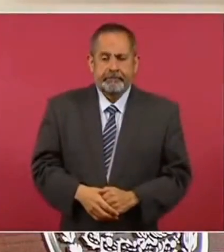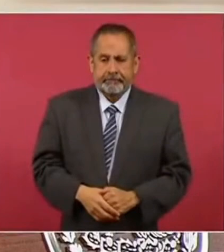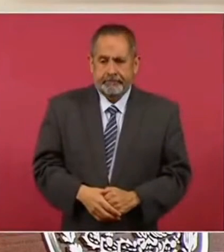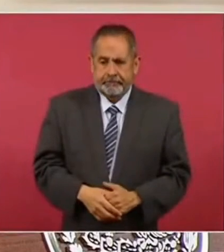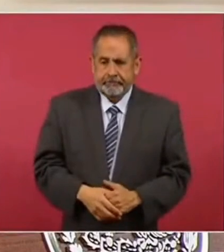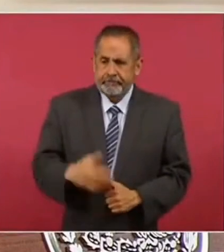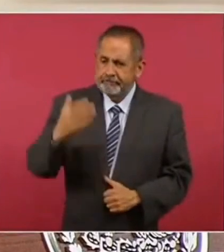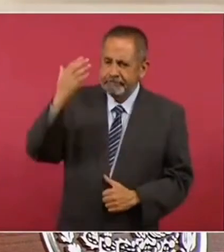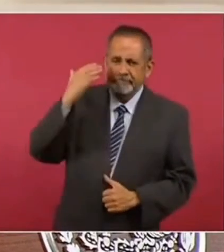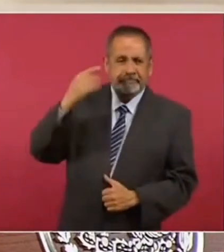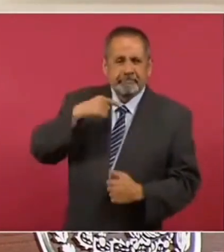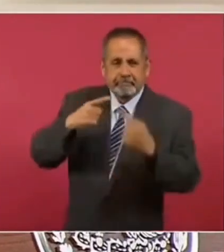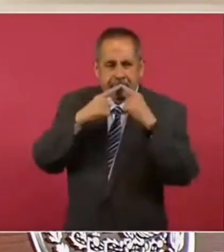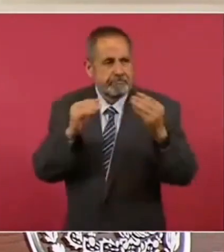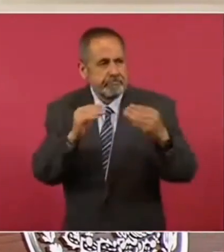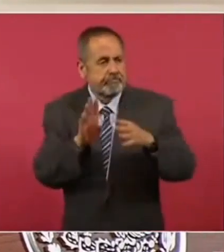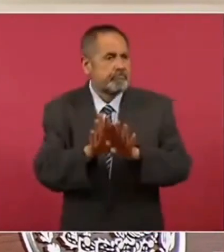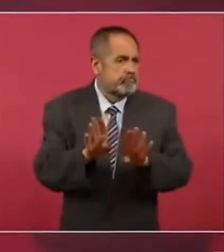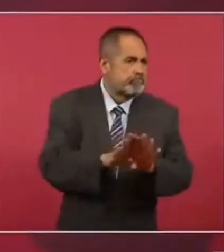No había este debate.